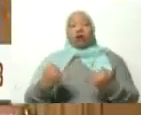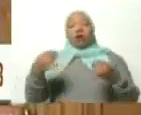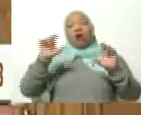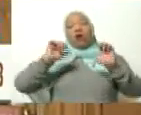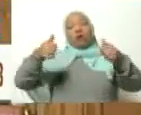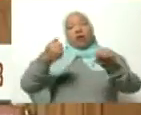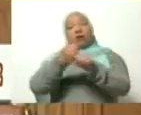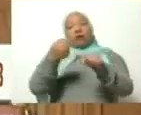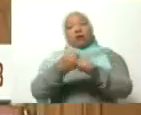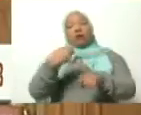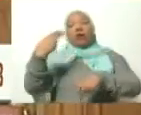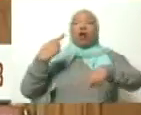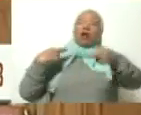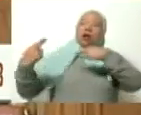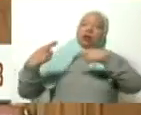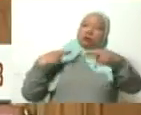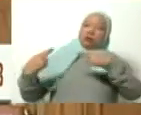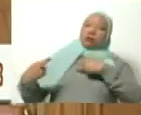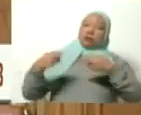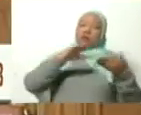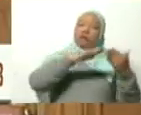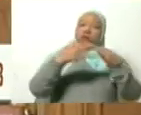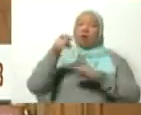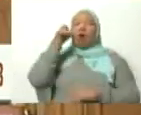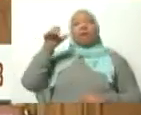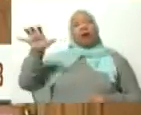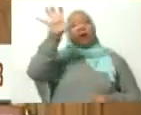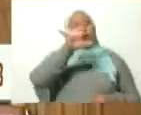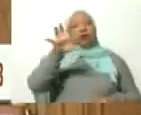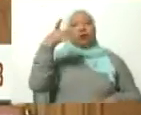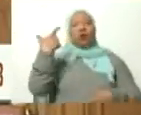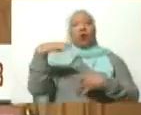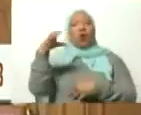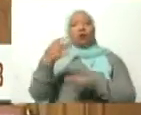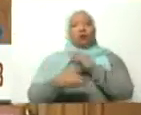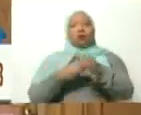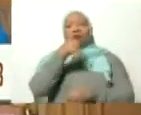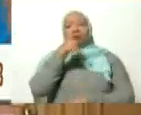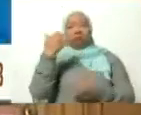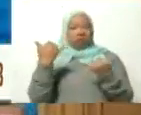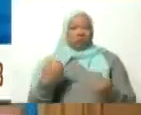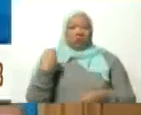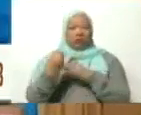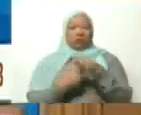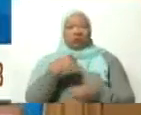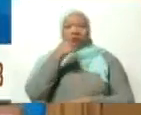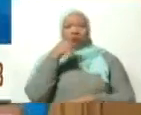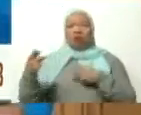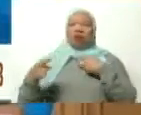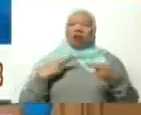reanudación de las relaciones con un país hermano, con Colombia, la reactivación de las